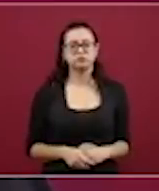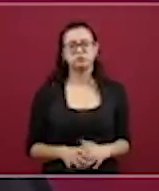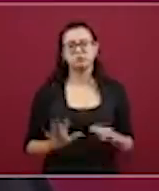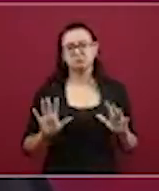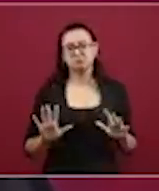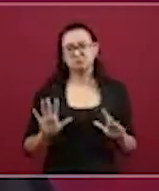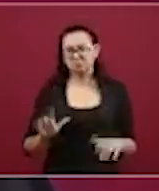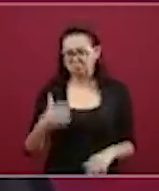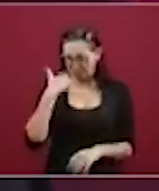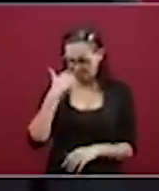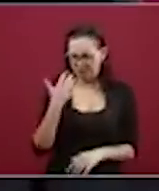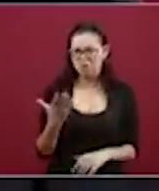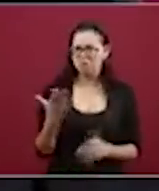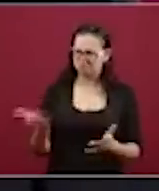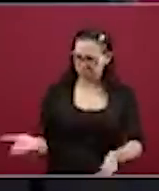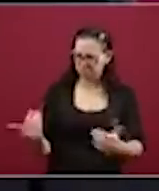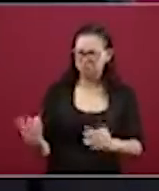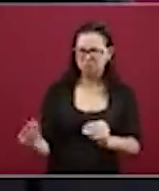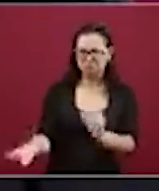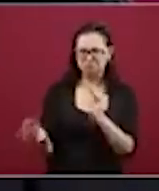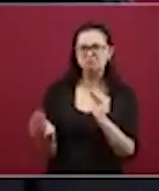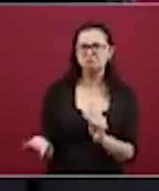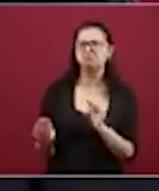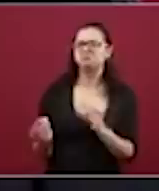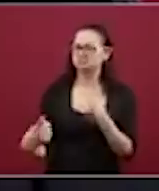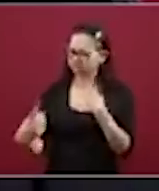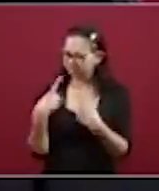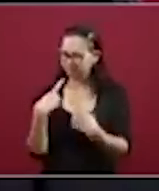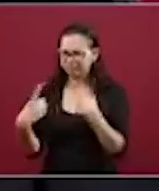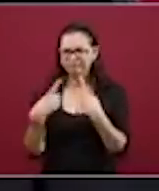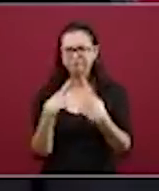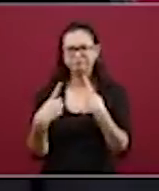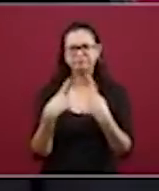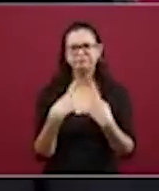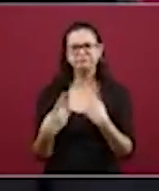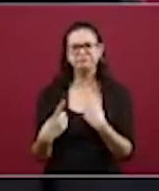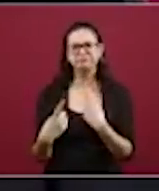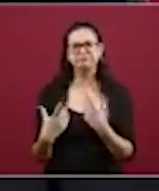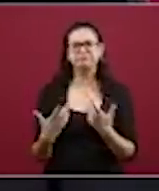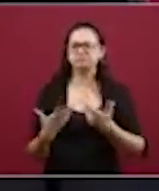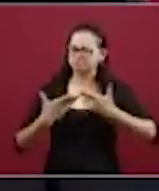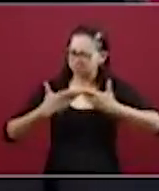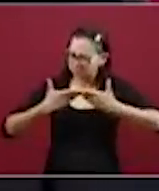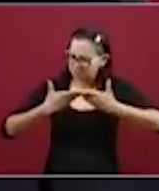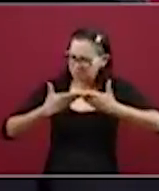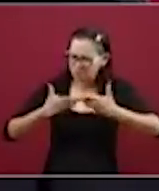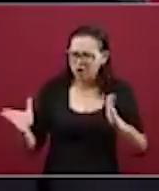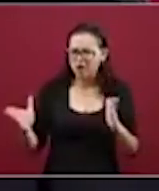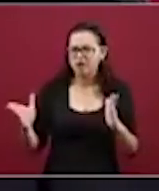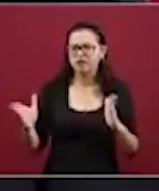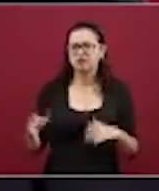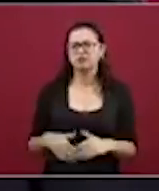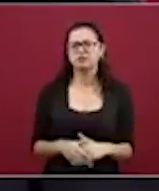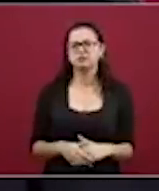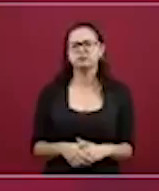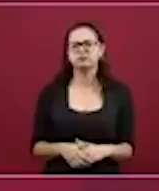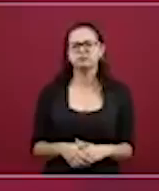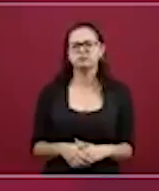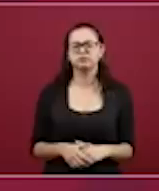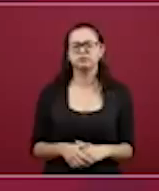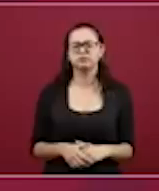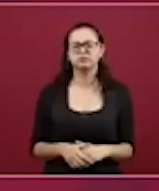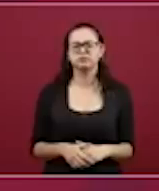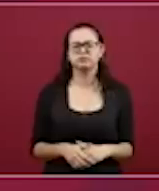debata sobre este asunto de manera abierta al